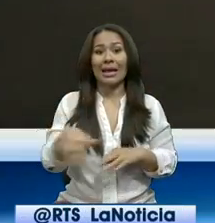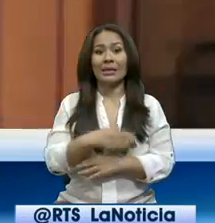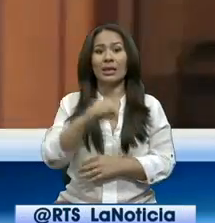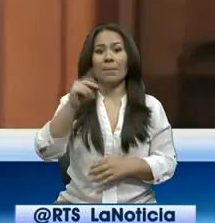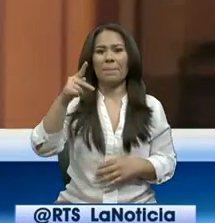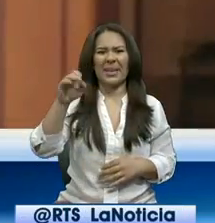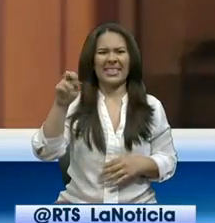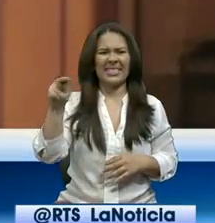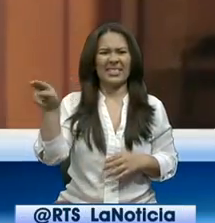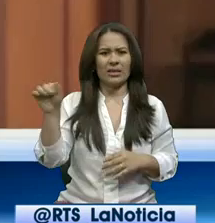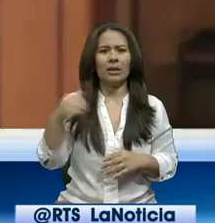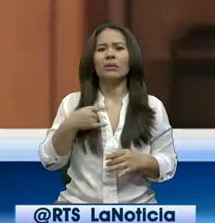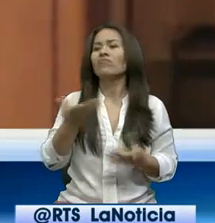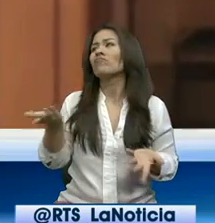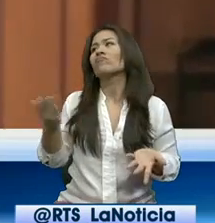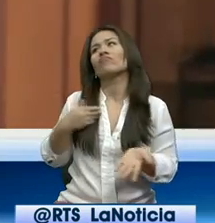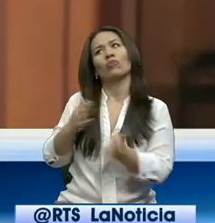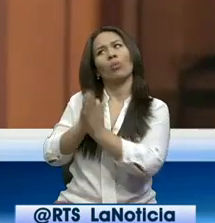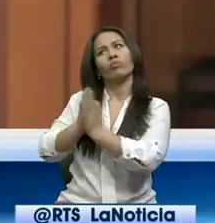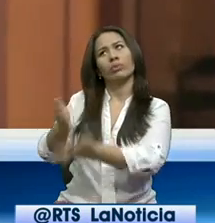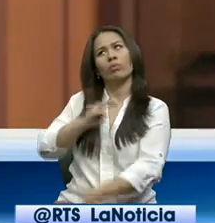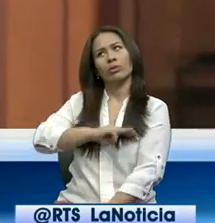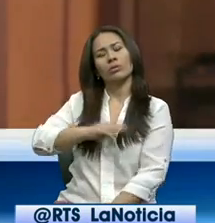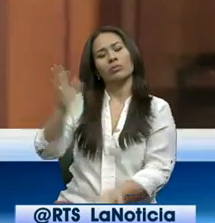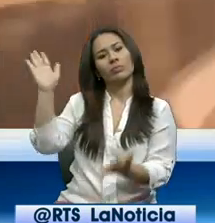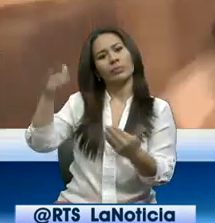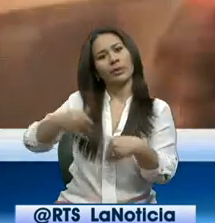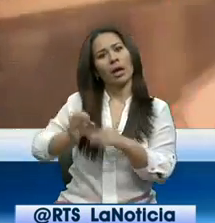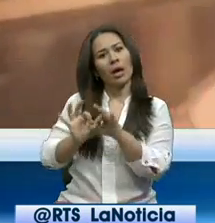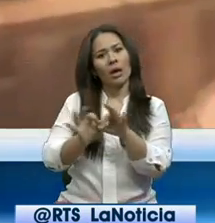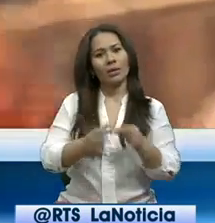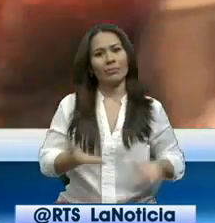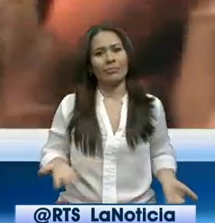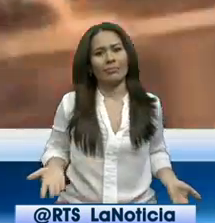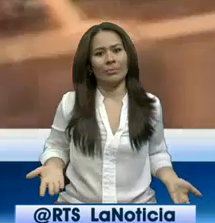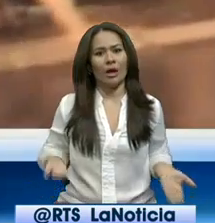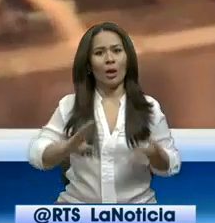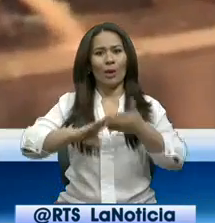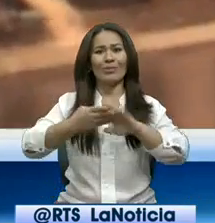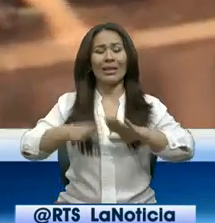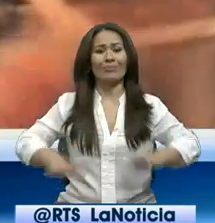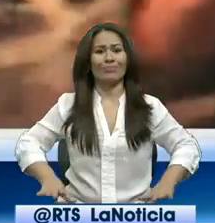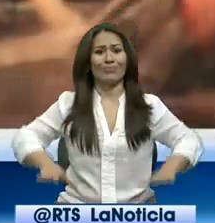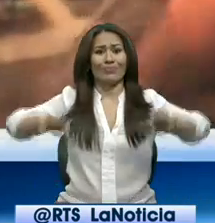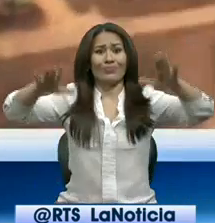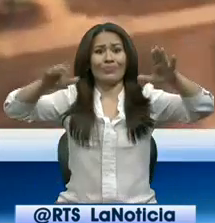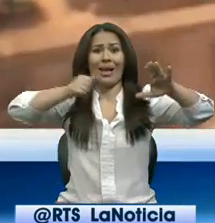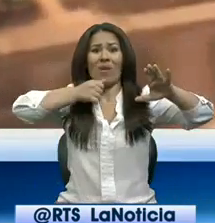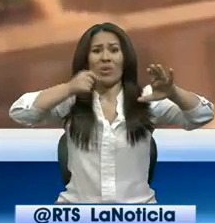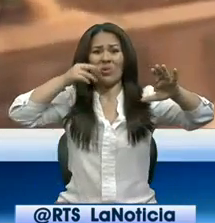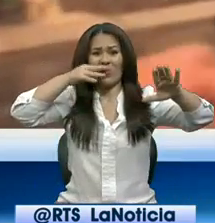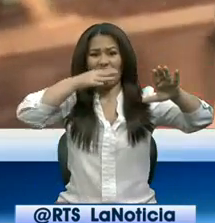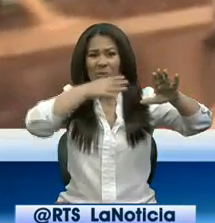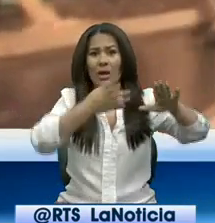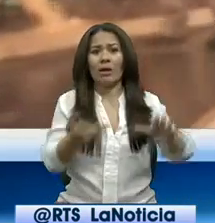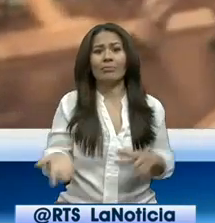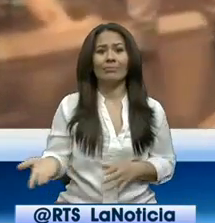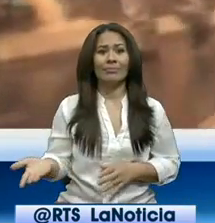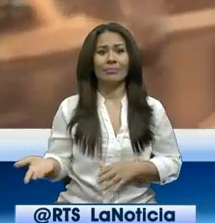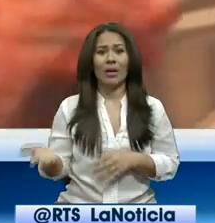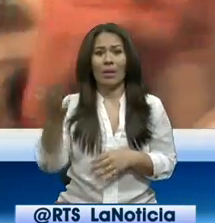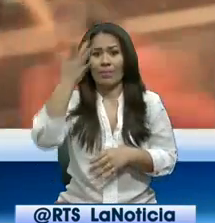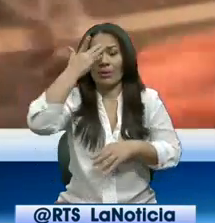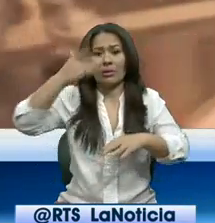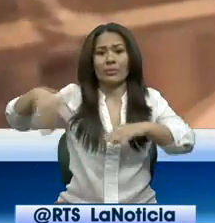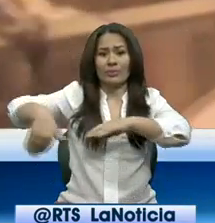municipalidad que se responsabilice por los daños ocasionados. La vecindad se inundó de agua de suciedad porque salía la